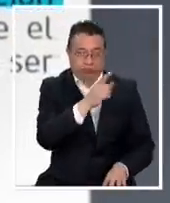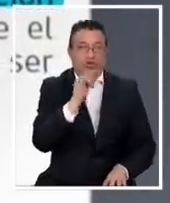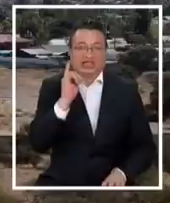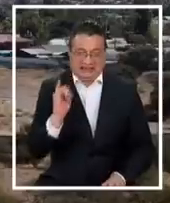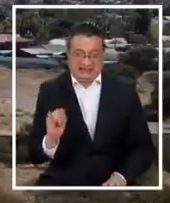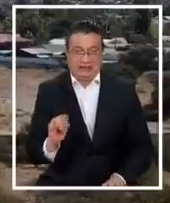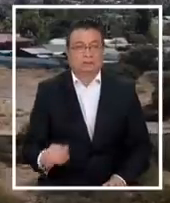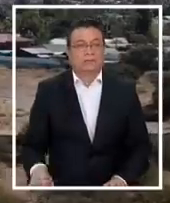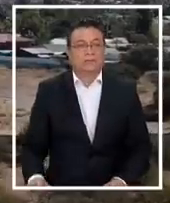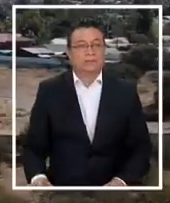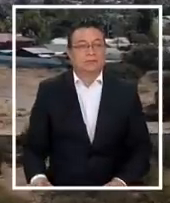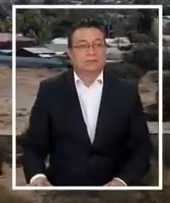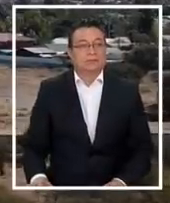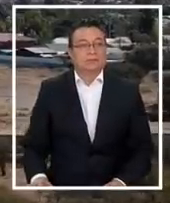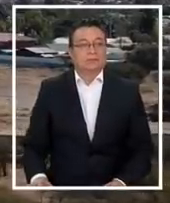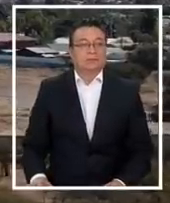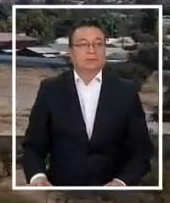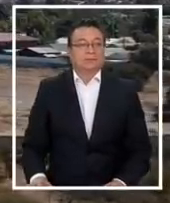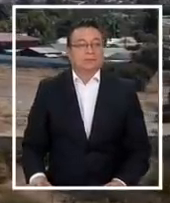contra.